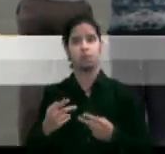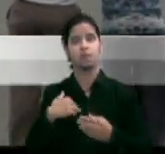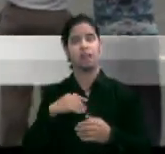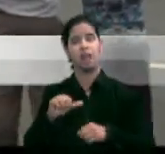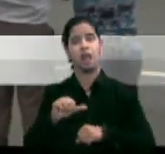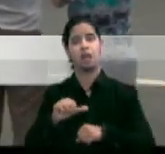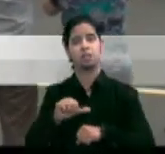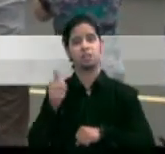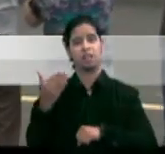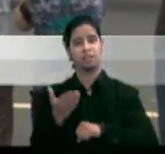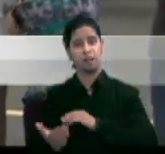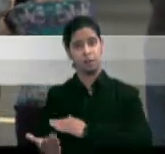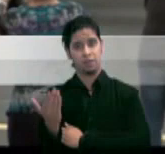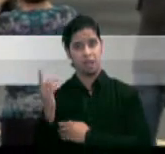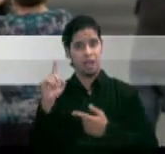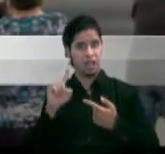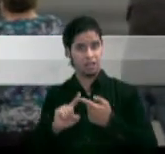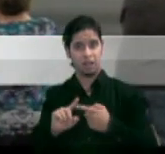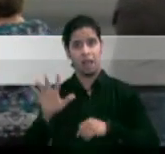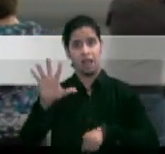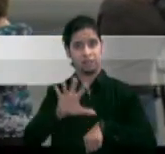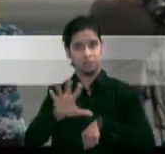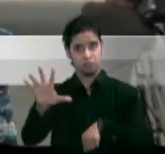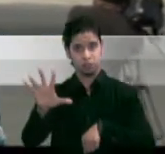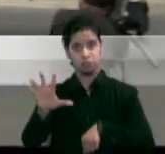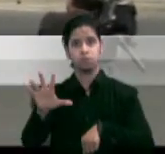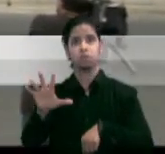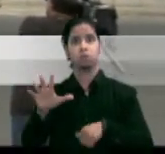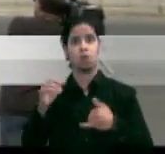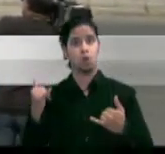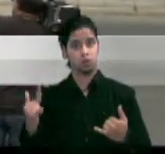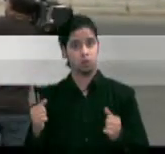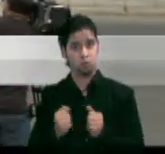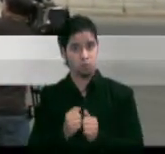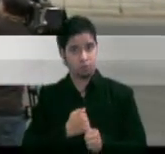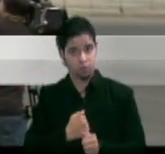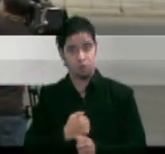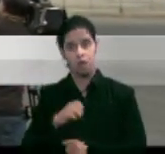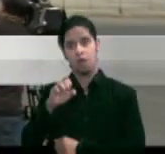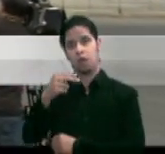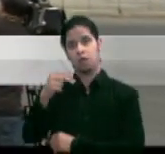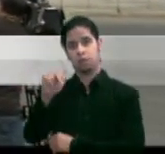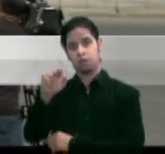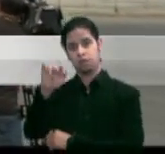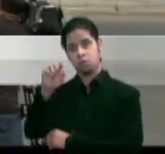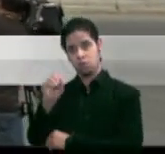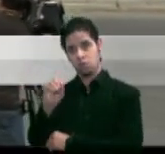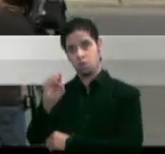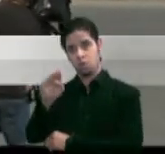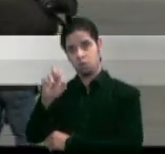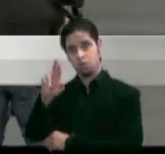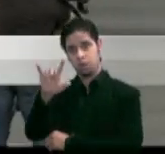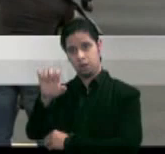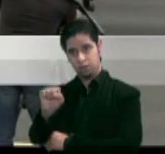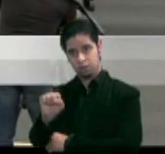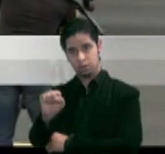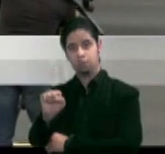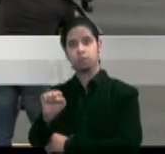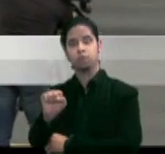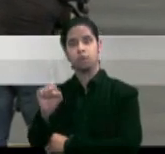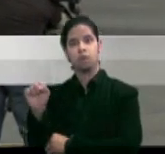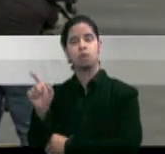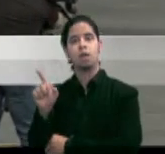5 de la tarde. Y precisamente se encuentra conmigo el meteorólogo Ernesto Morales, coordinador de avisos del Servicio Nacional de